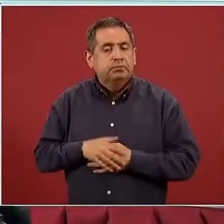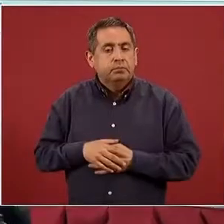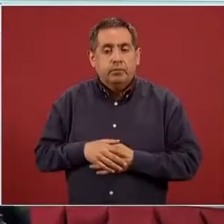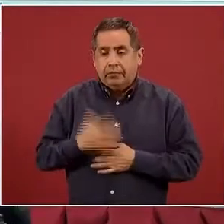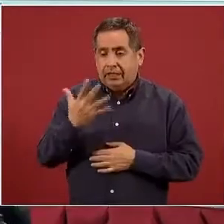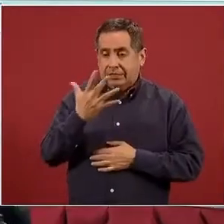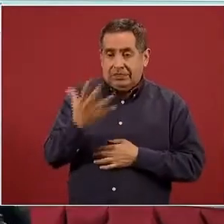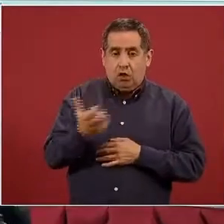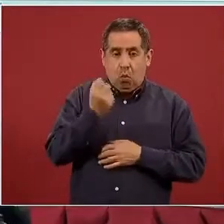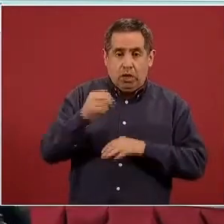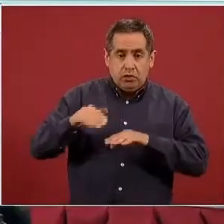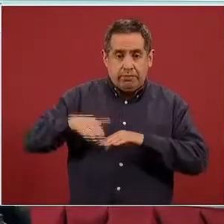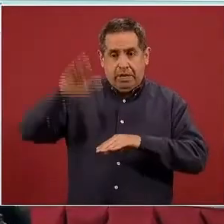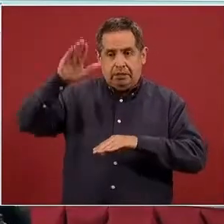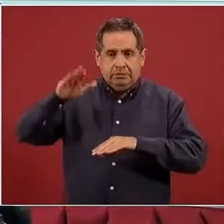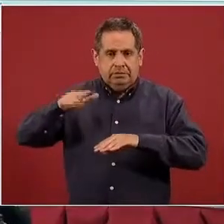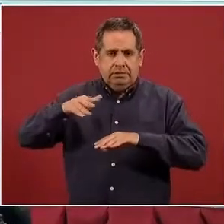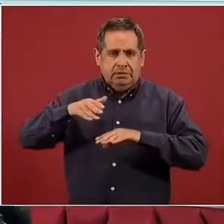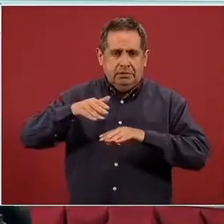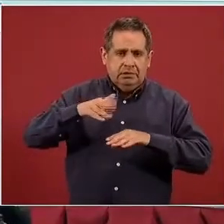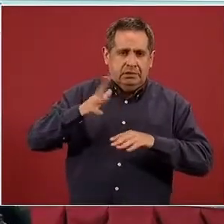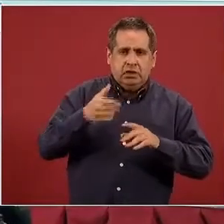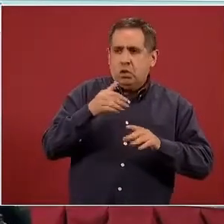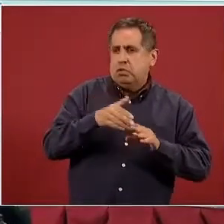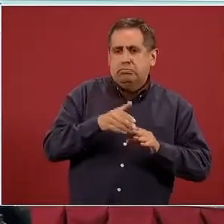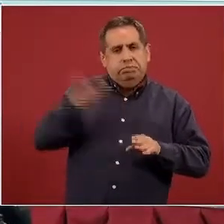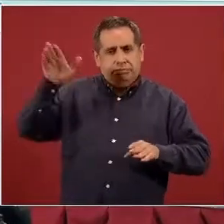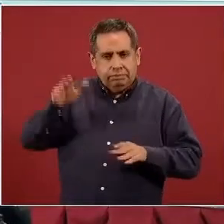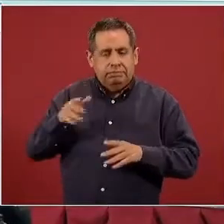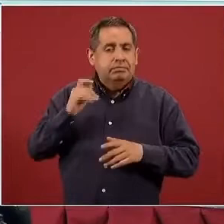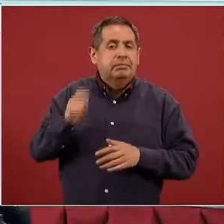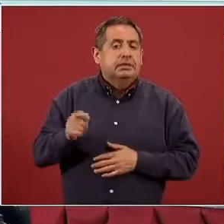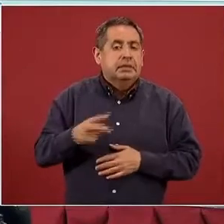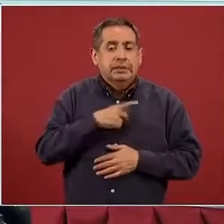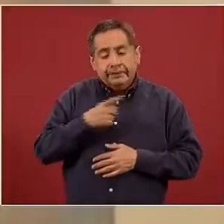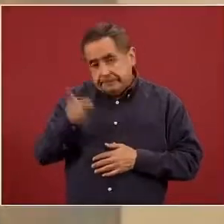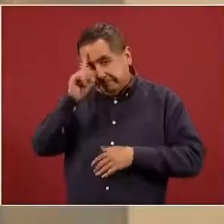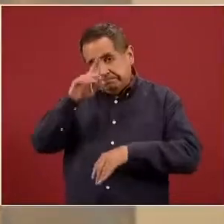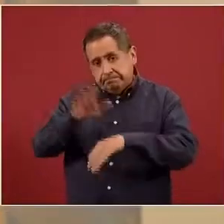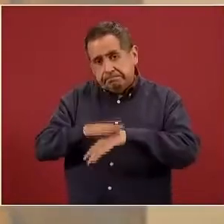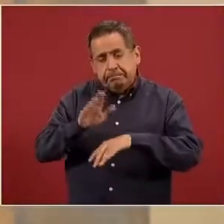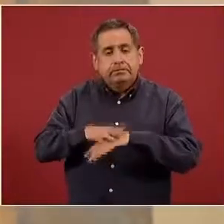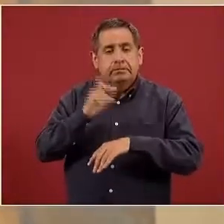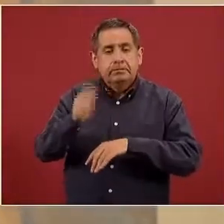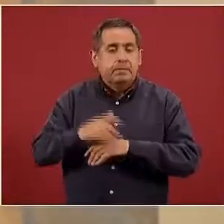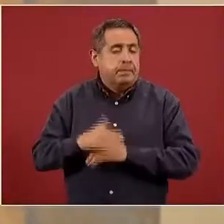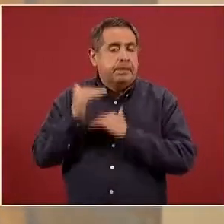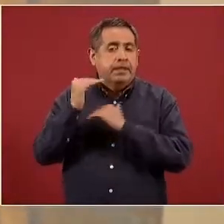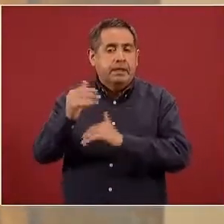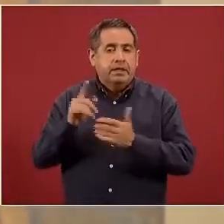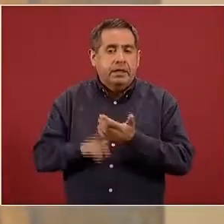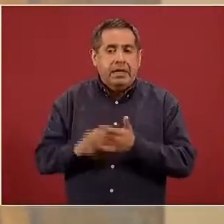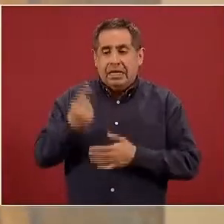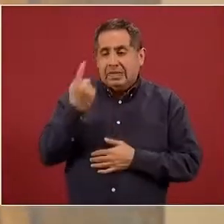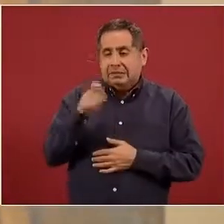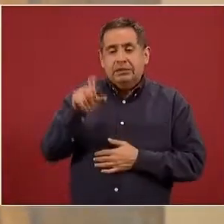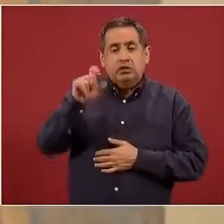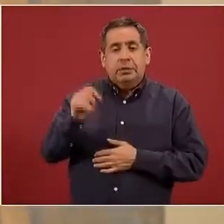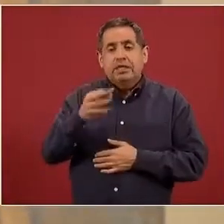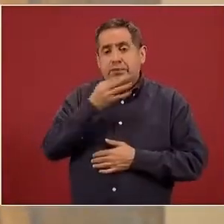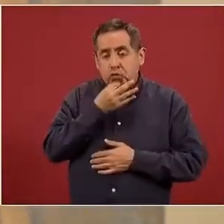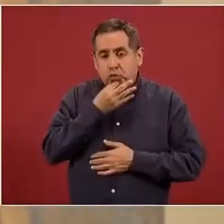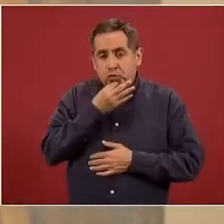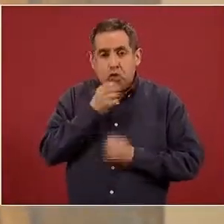5 años, ahora sí que pues todas las demás personas, lo que más se recomienda es que sean máximo 120 minutos